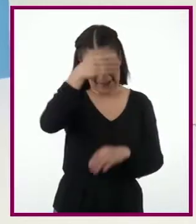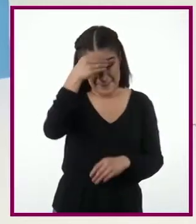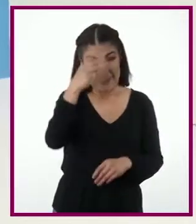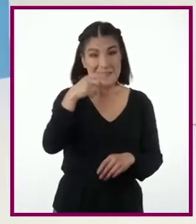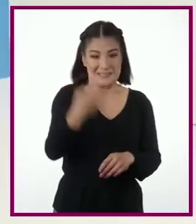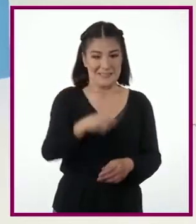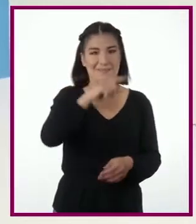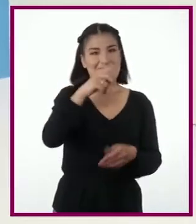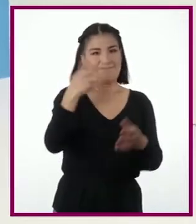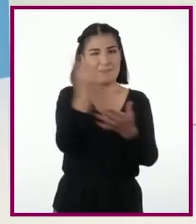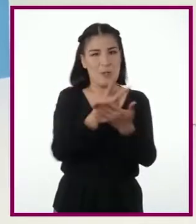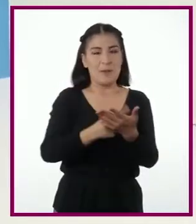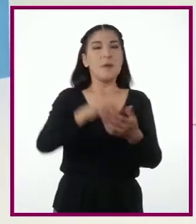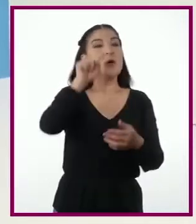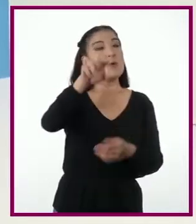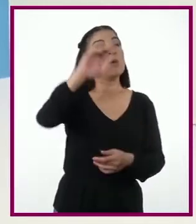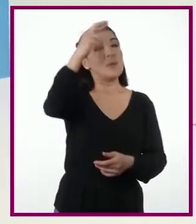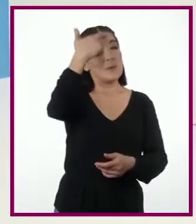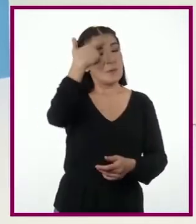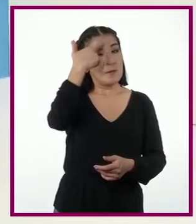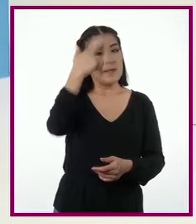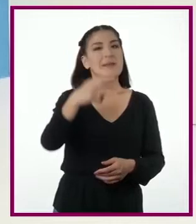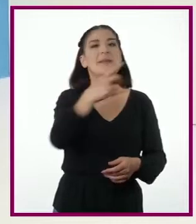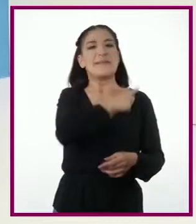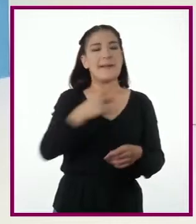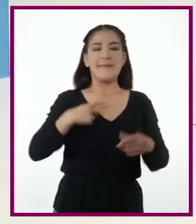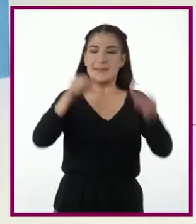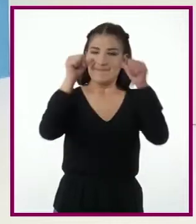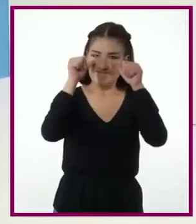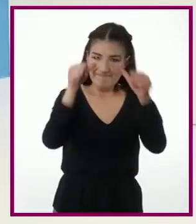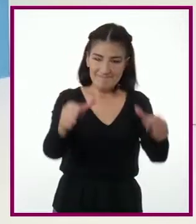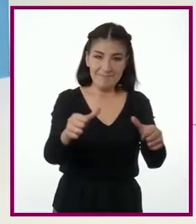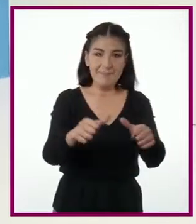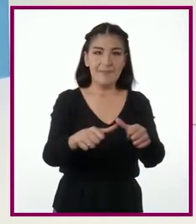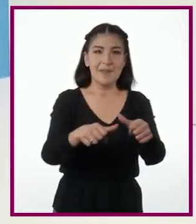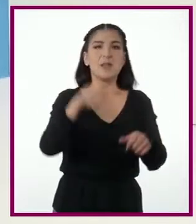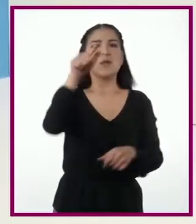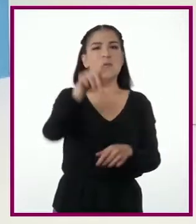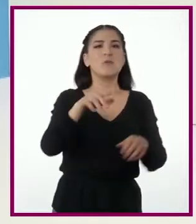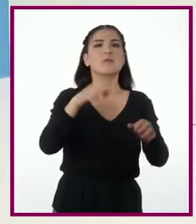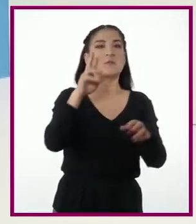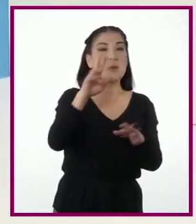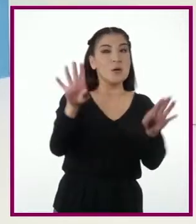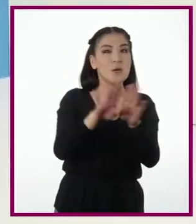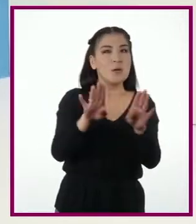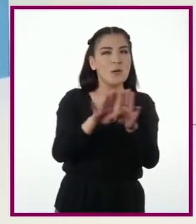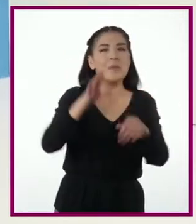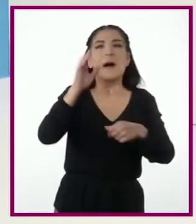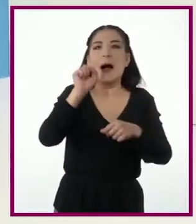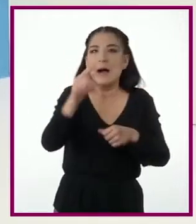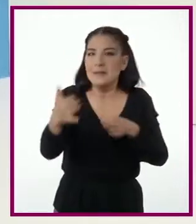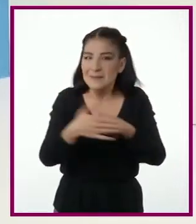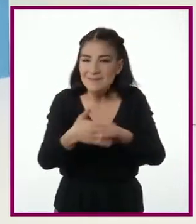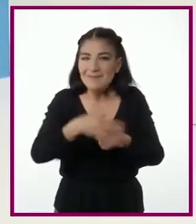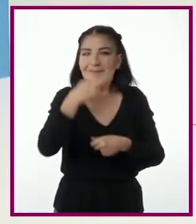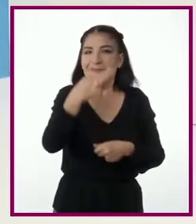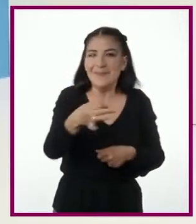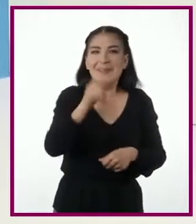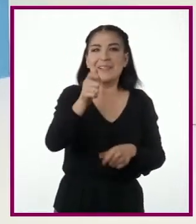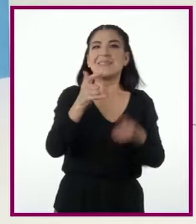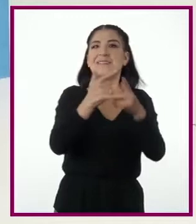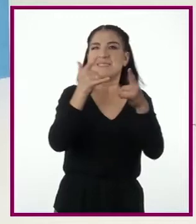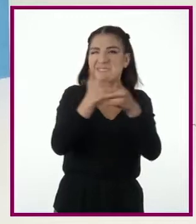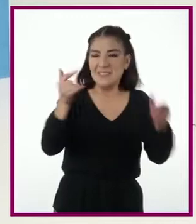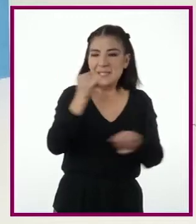este programa, recuerda que debemos poner atención, mantenernos alerta y sobre todo estar dispuestos